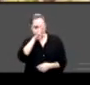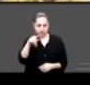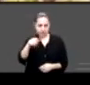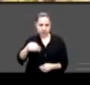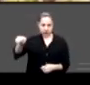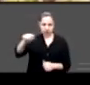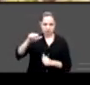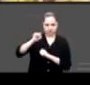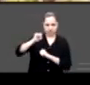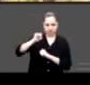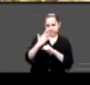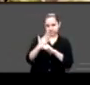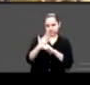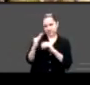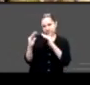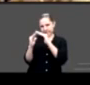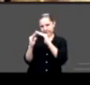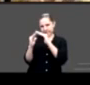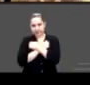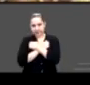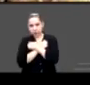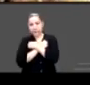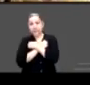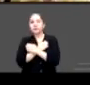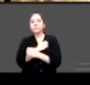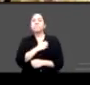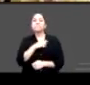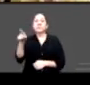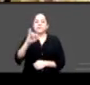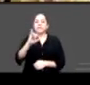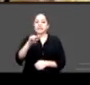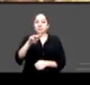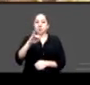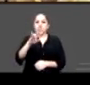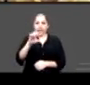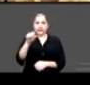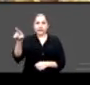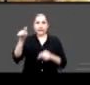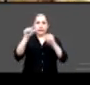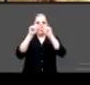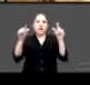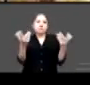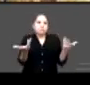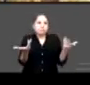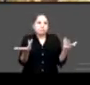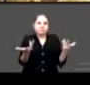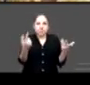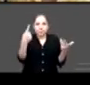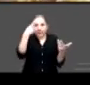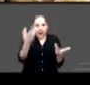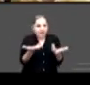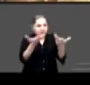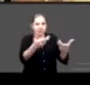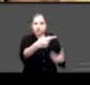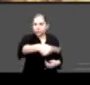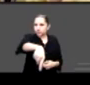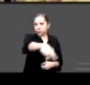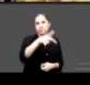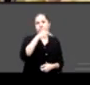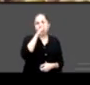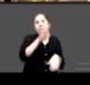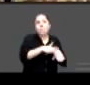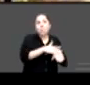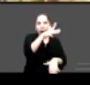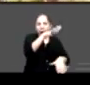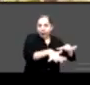llama Familias y Sexualidades y que precisamente da esas herramientas cuando los papás nos dicen, pero ¿quién nos va a dar a nosotros la información? Nuestros hijos nos preguntan cómo le